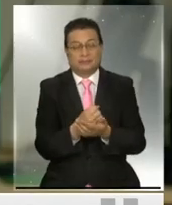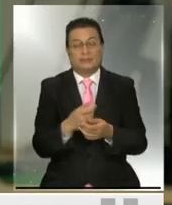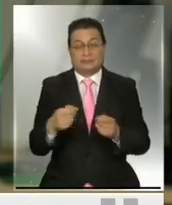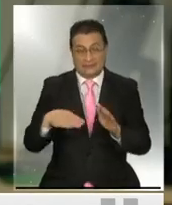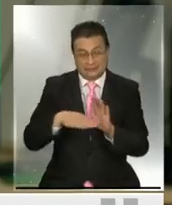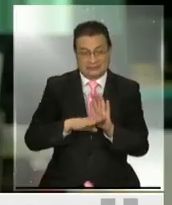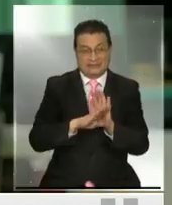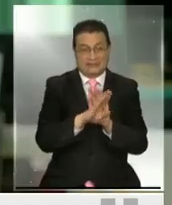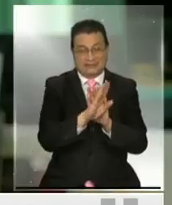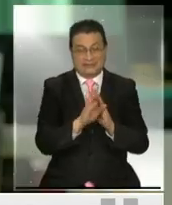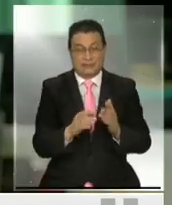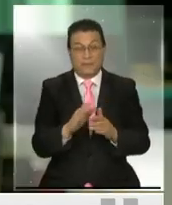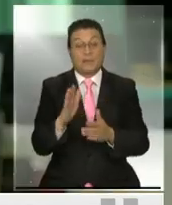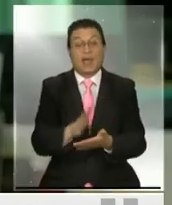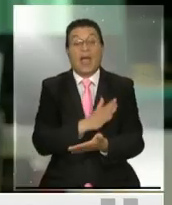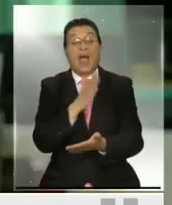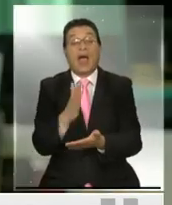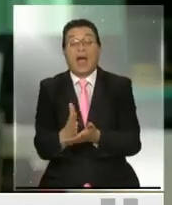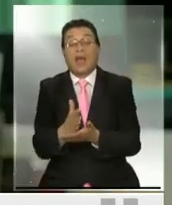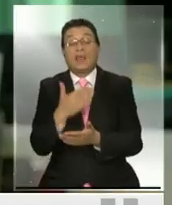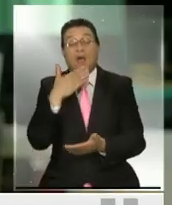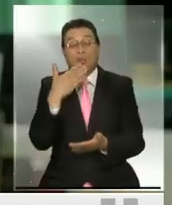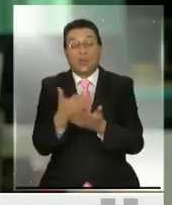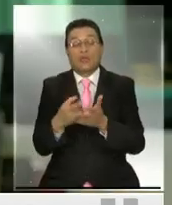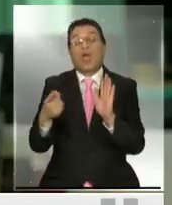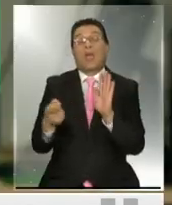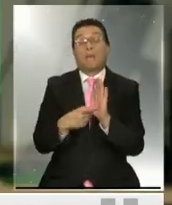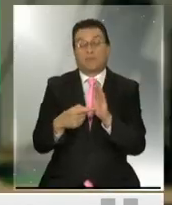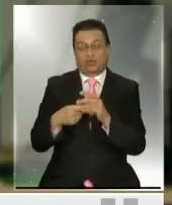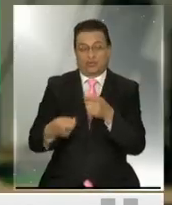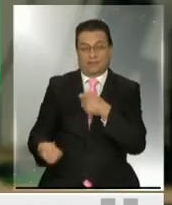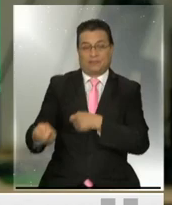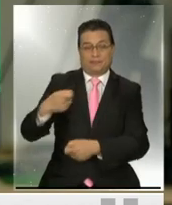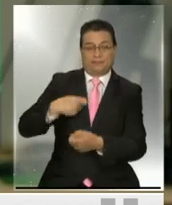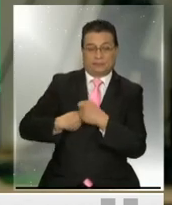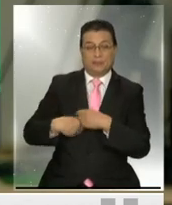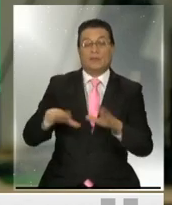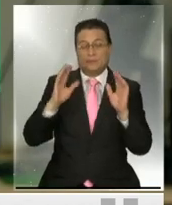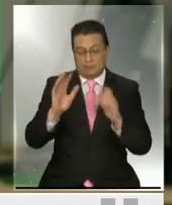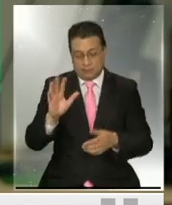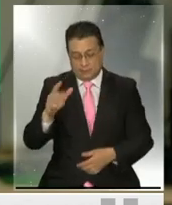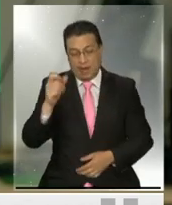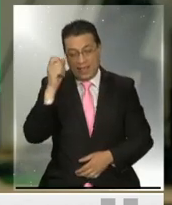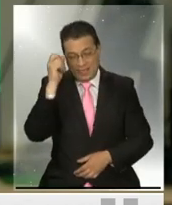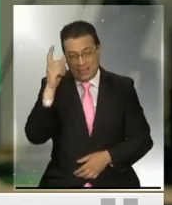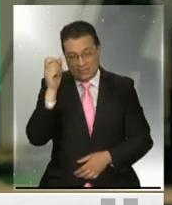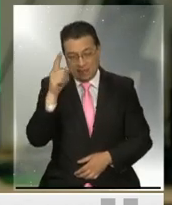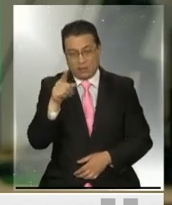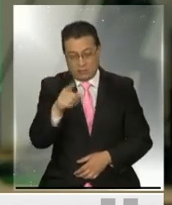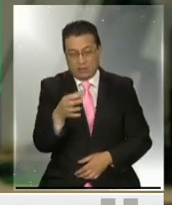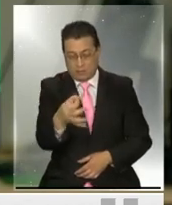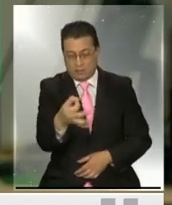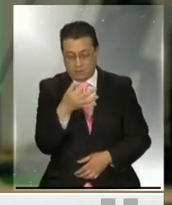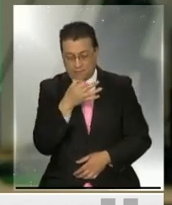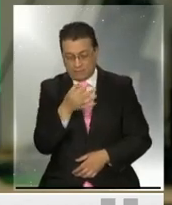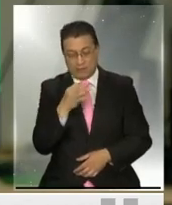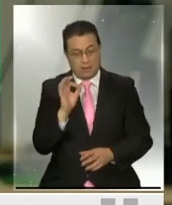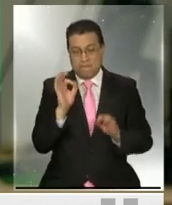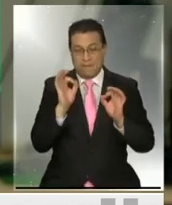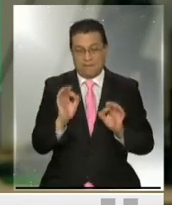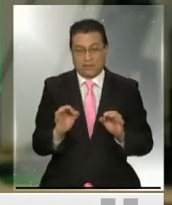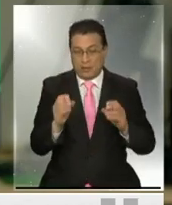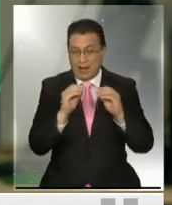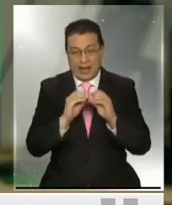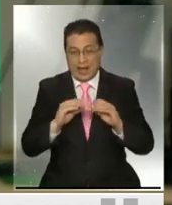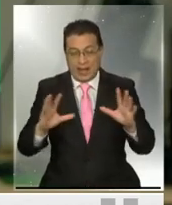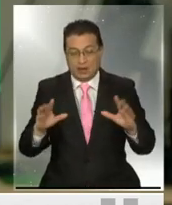exactamente hasta que tengamos la tributación don roberto entiendo perfecto el el esquema que usted usted me está diciendo y la verdad que